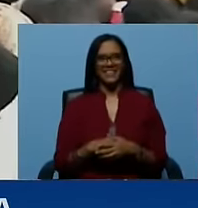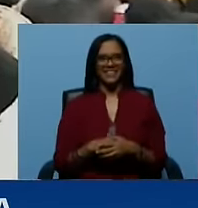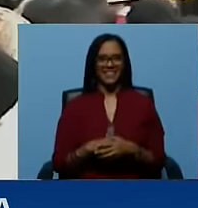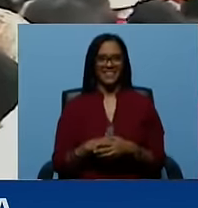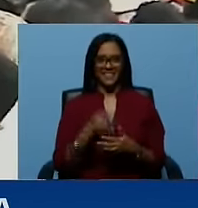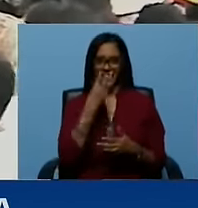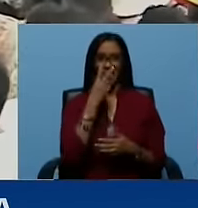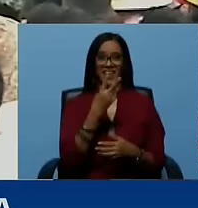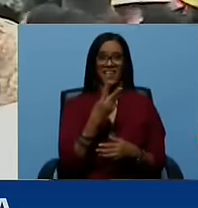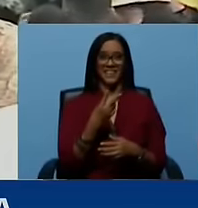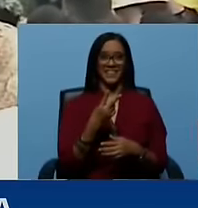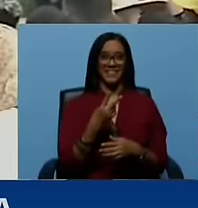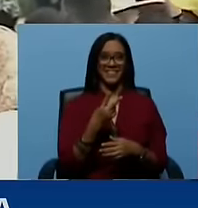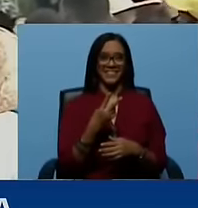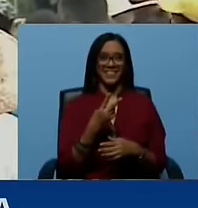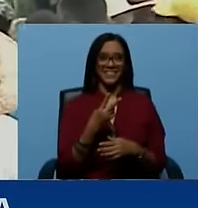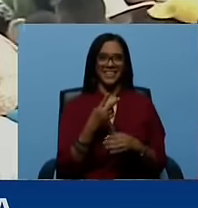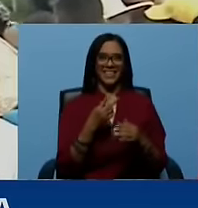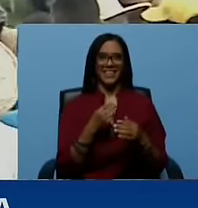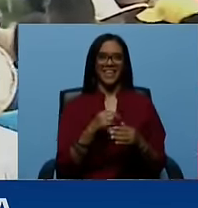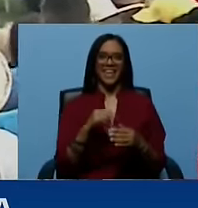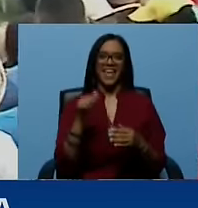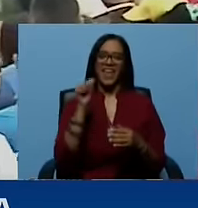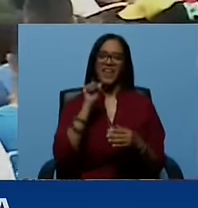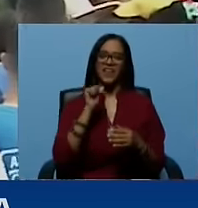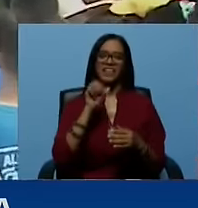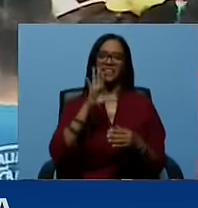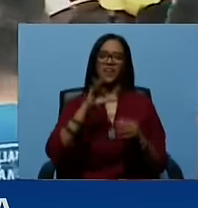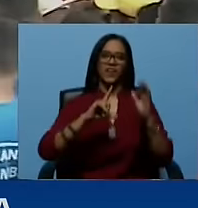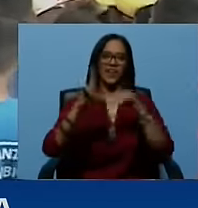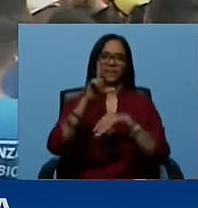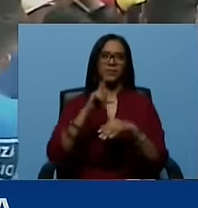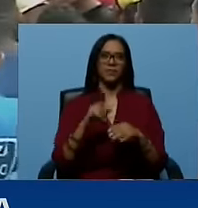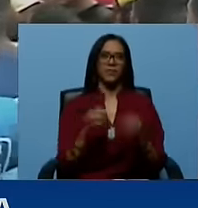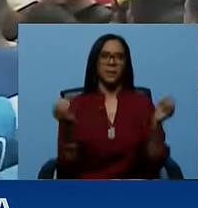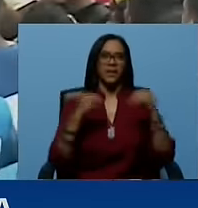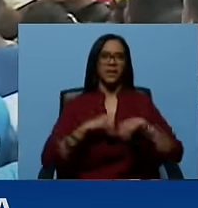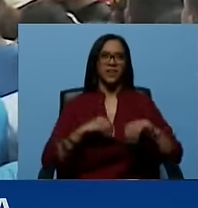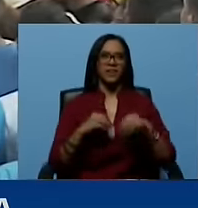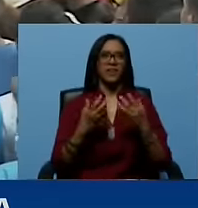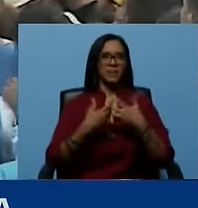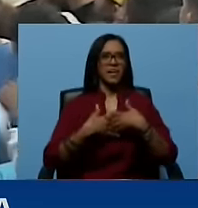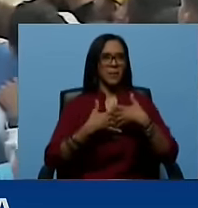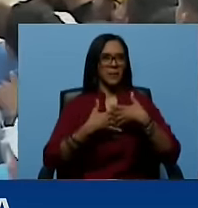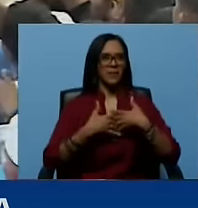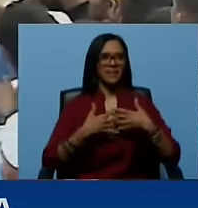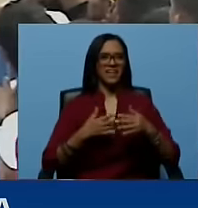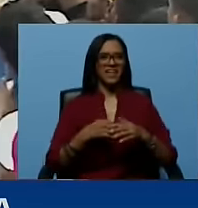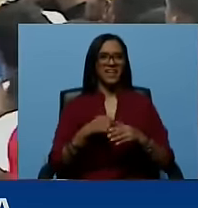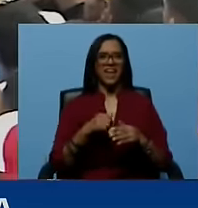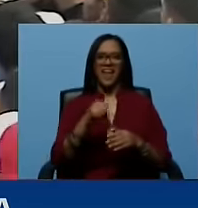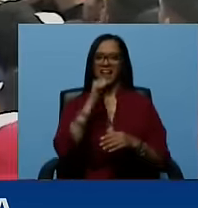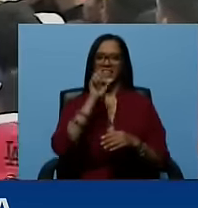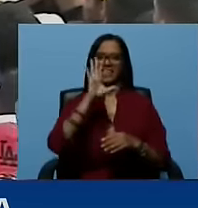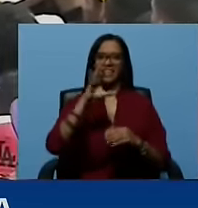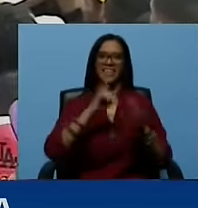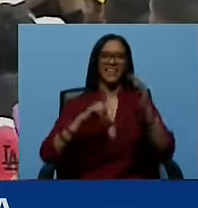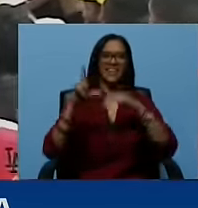¿Lo vieron? El bar 5 letras. Nos pusimos de acuerdo, vamos a montar un emprendimiento, el bar 5